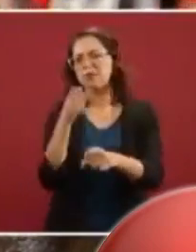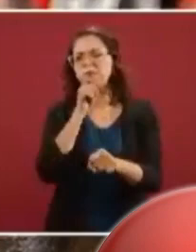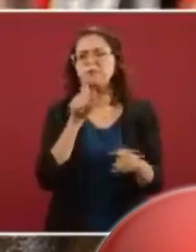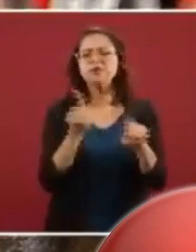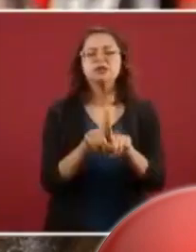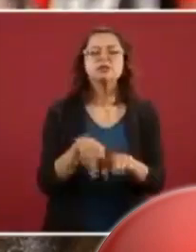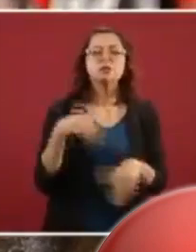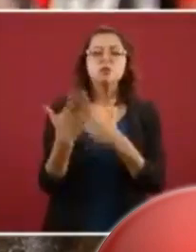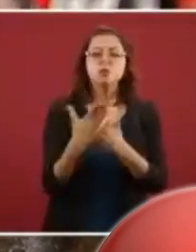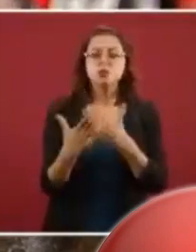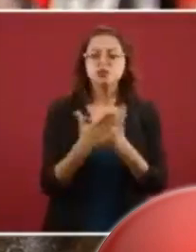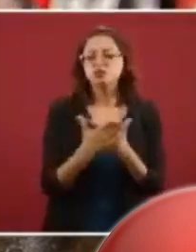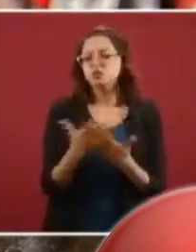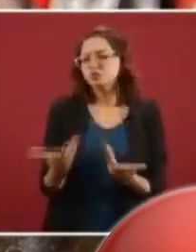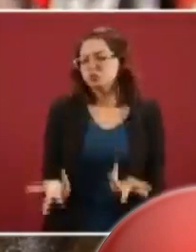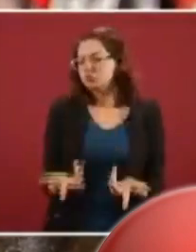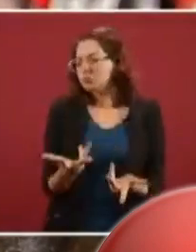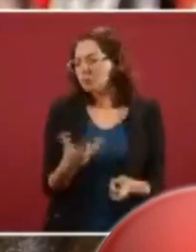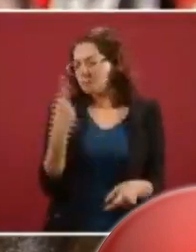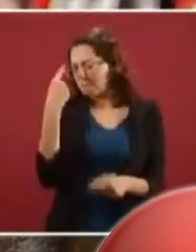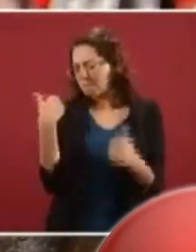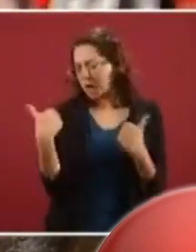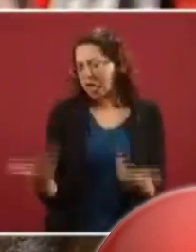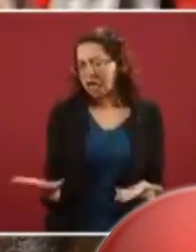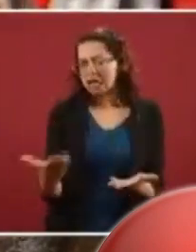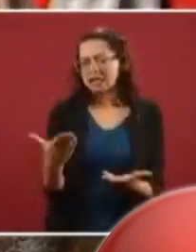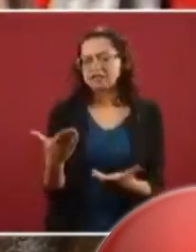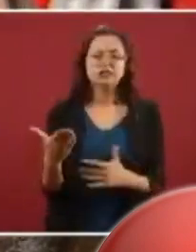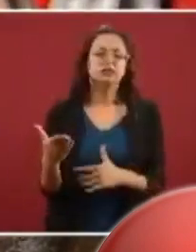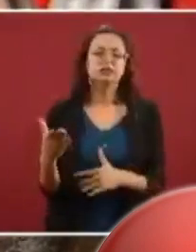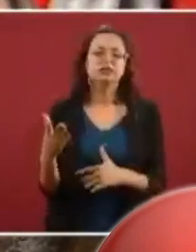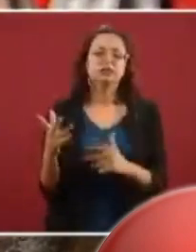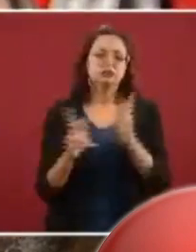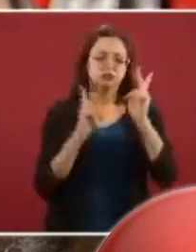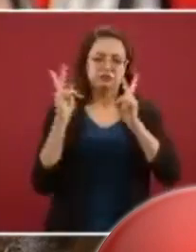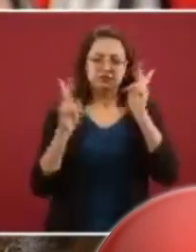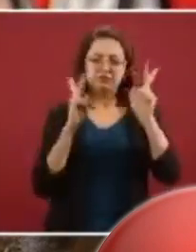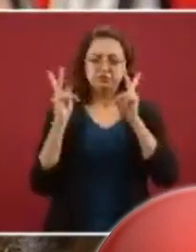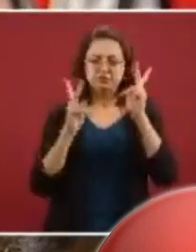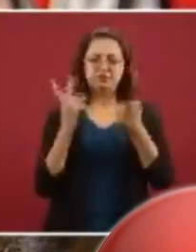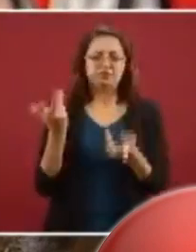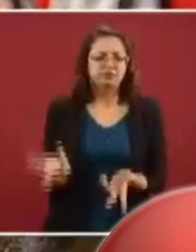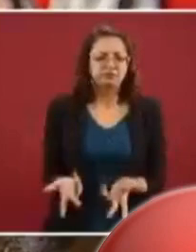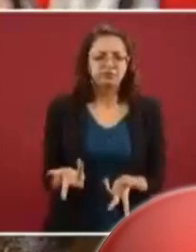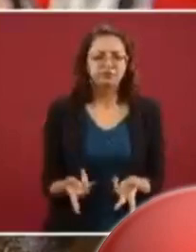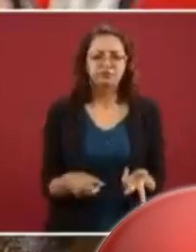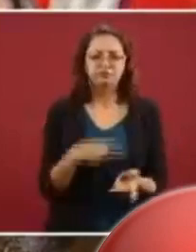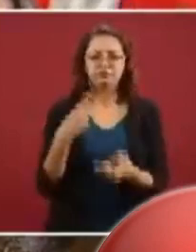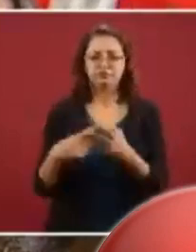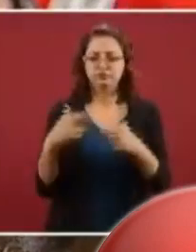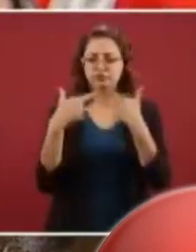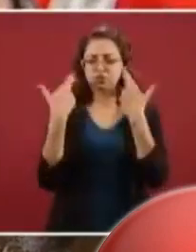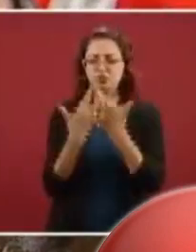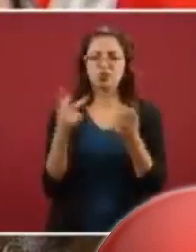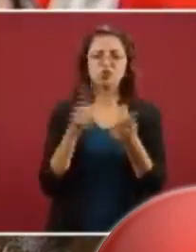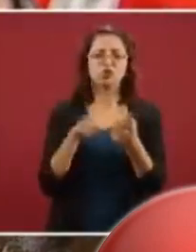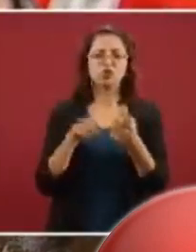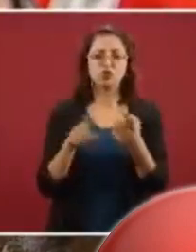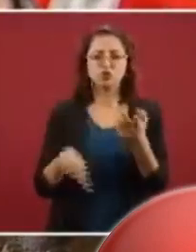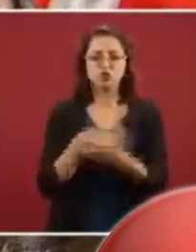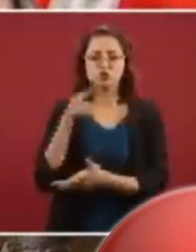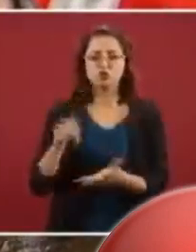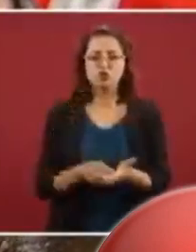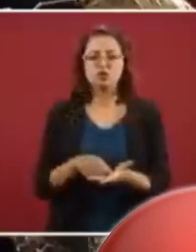expectativas tiene de para esta esta visita y donde donde será la reunión desde la visita